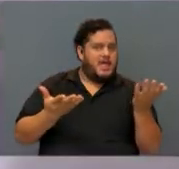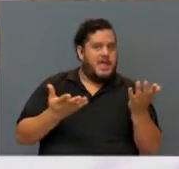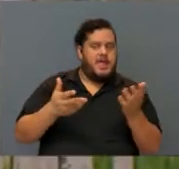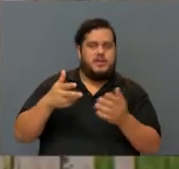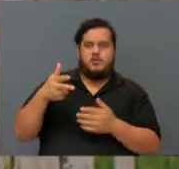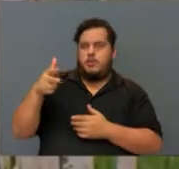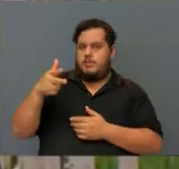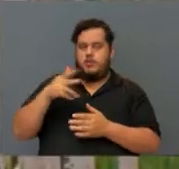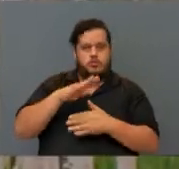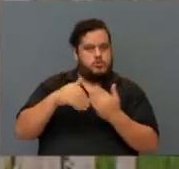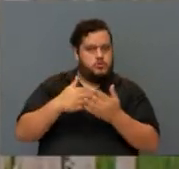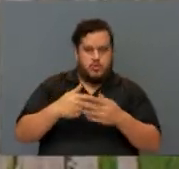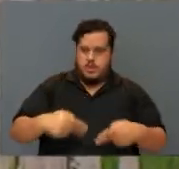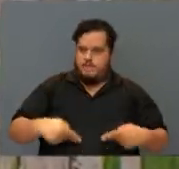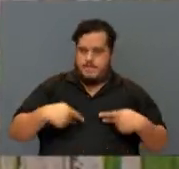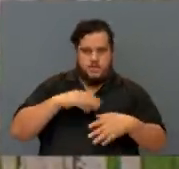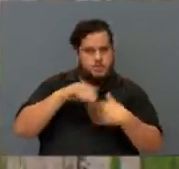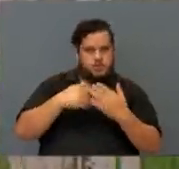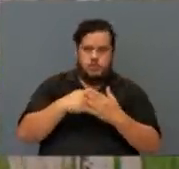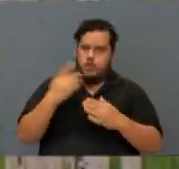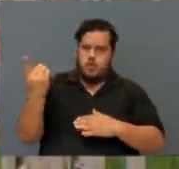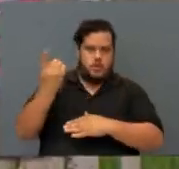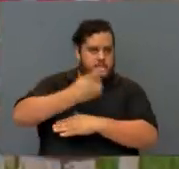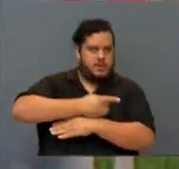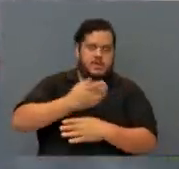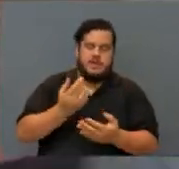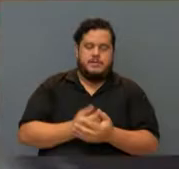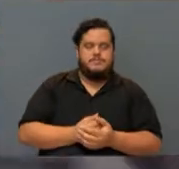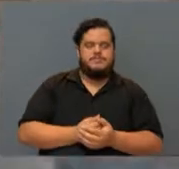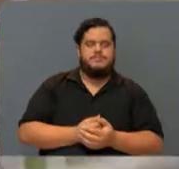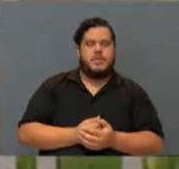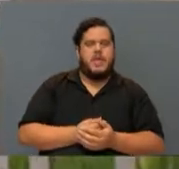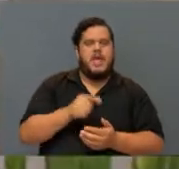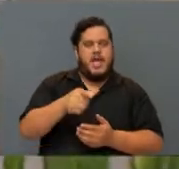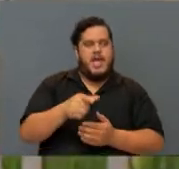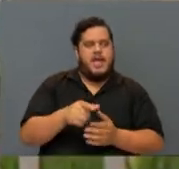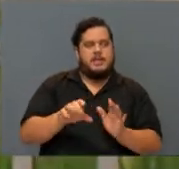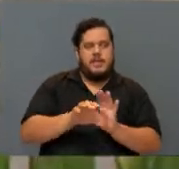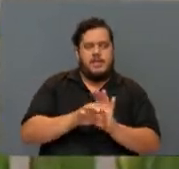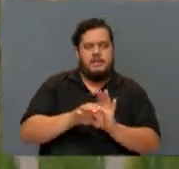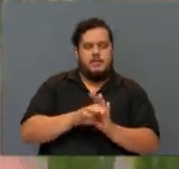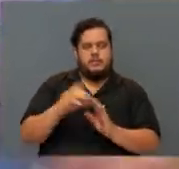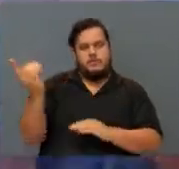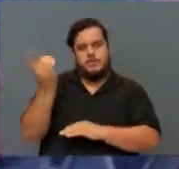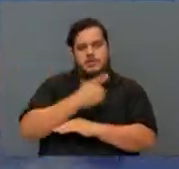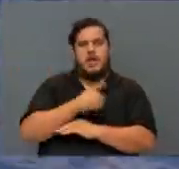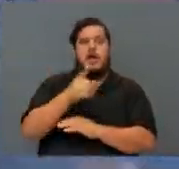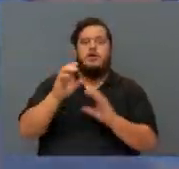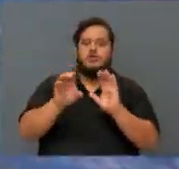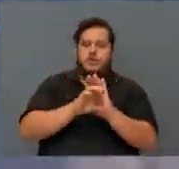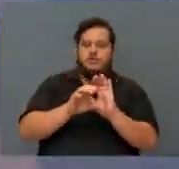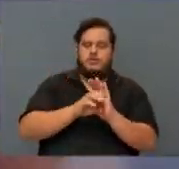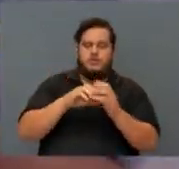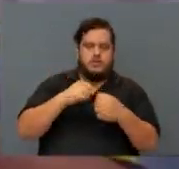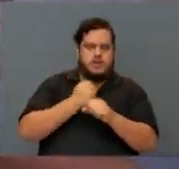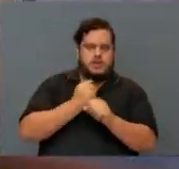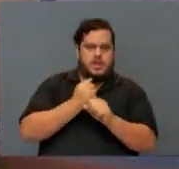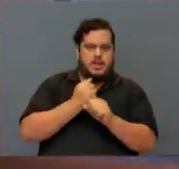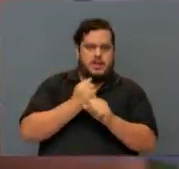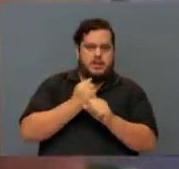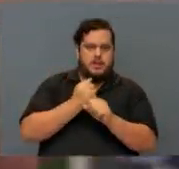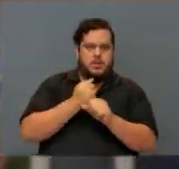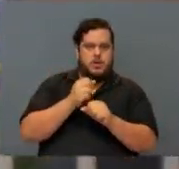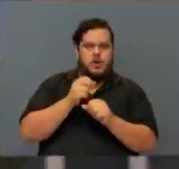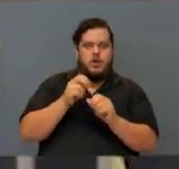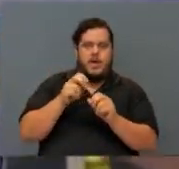día está la imagen del día está fuera esto fue una foto está la imagen del día que se hizo viral esto fue una foto de sismo viral y aquí